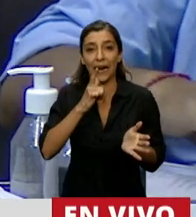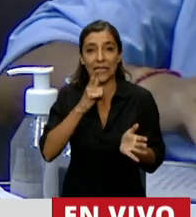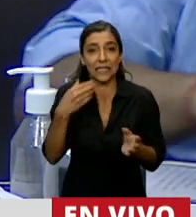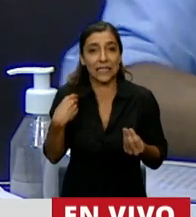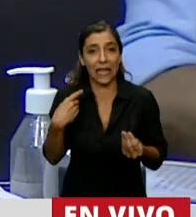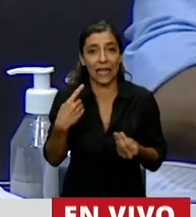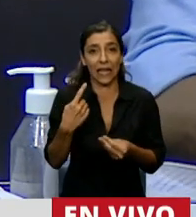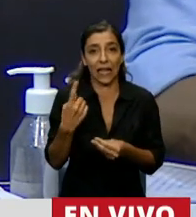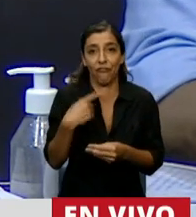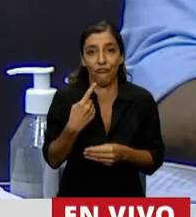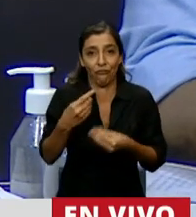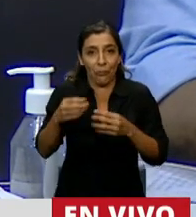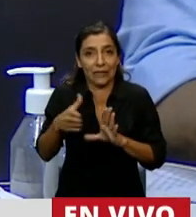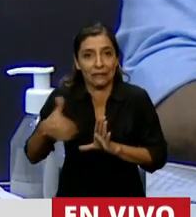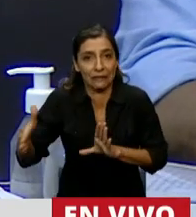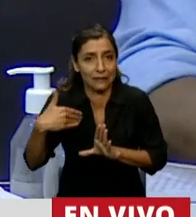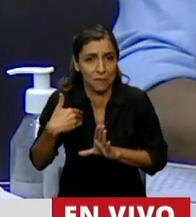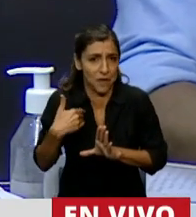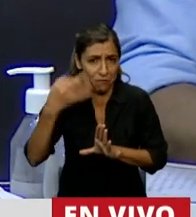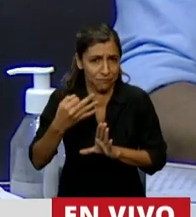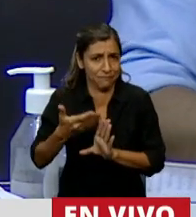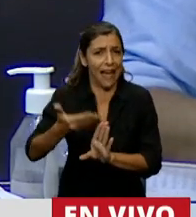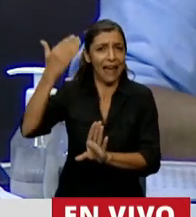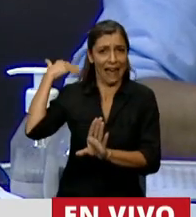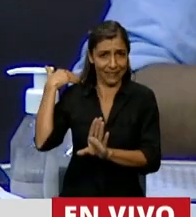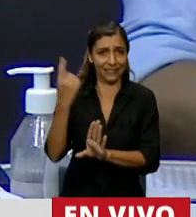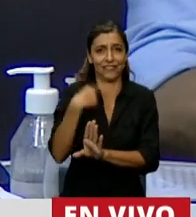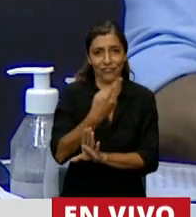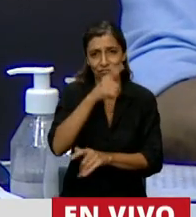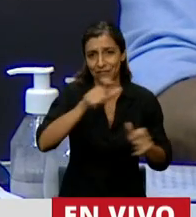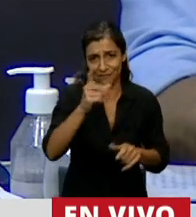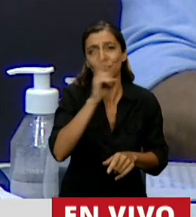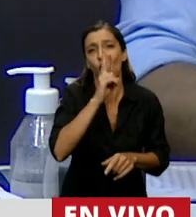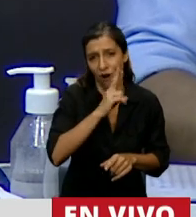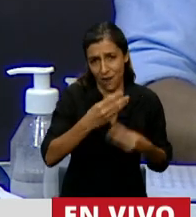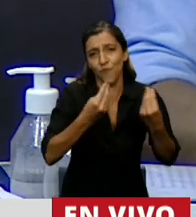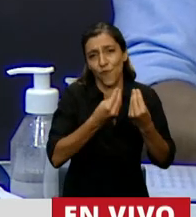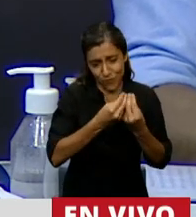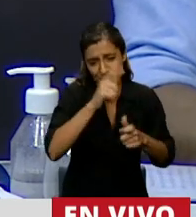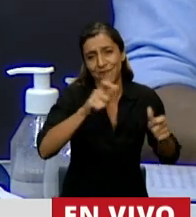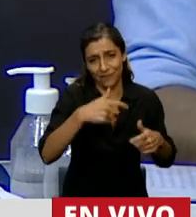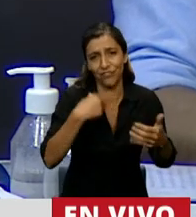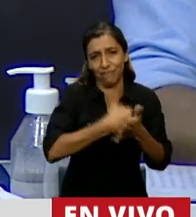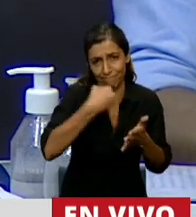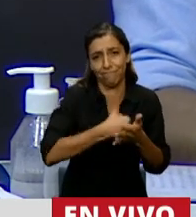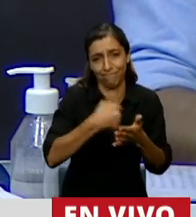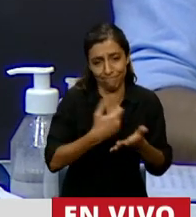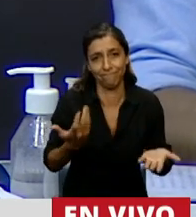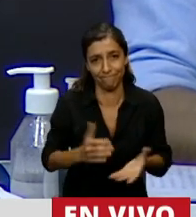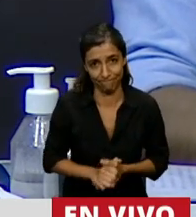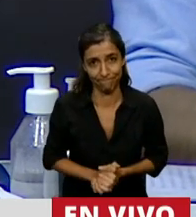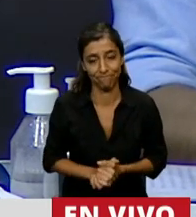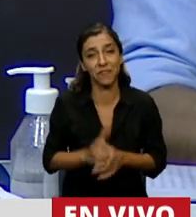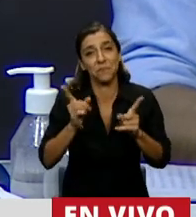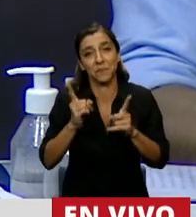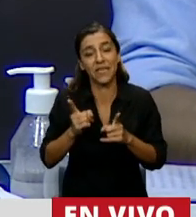nosotras, que estuvieron antes que nosotras, acá sentados también. Y hay una corta historia del 2018, donde